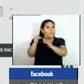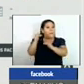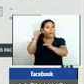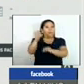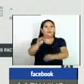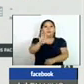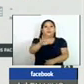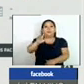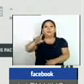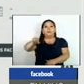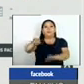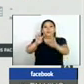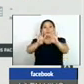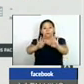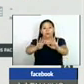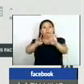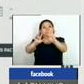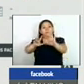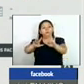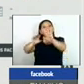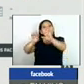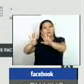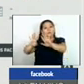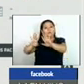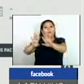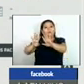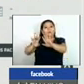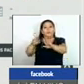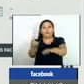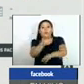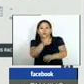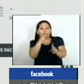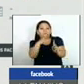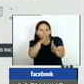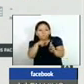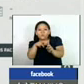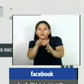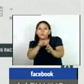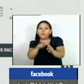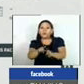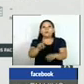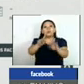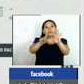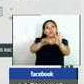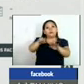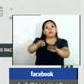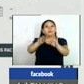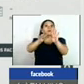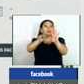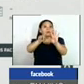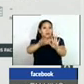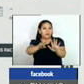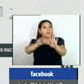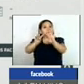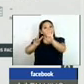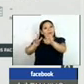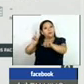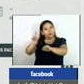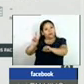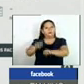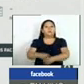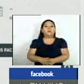53,989. Casos sospechosos, 6,772